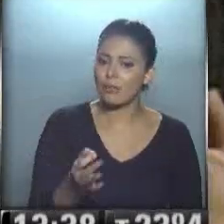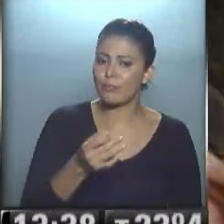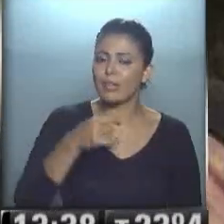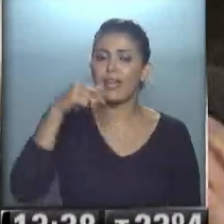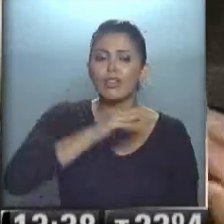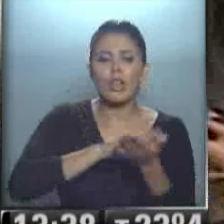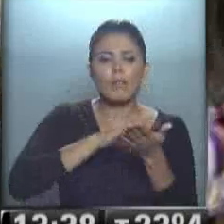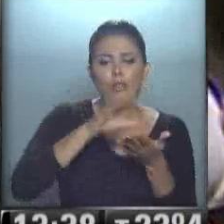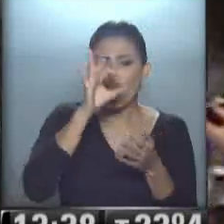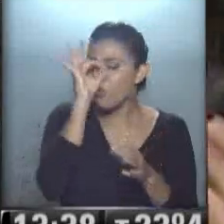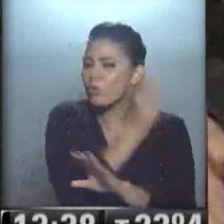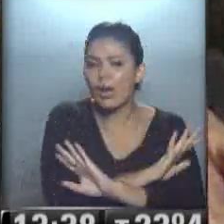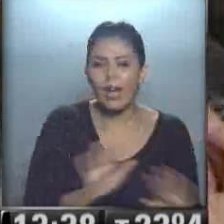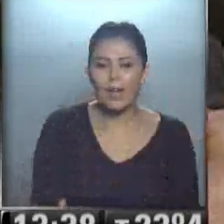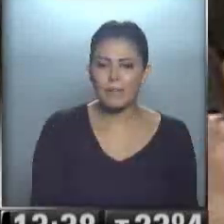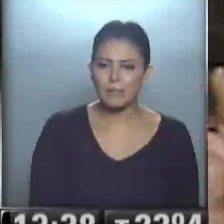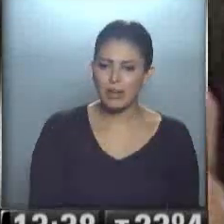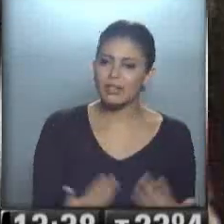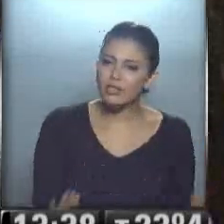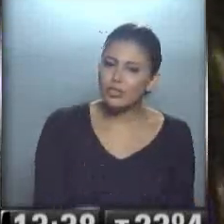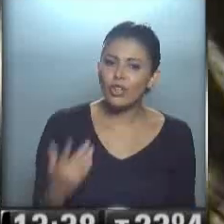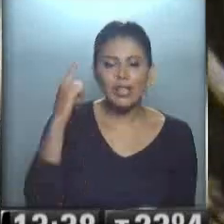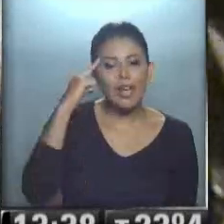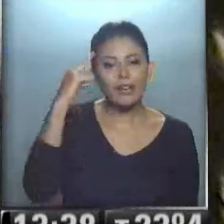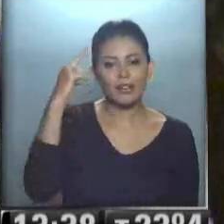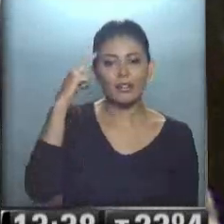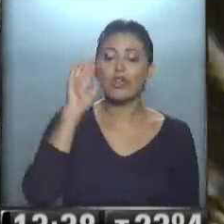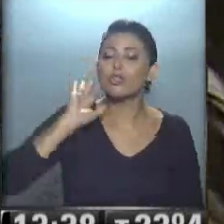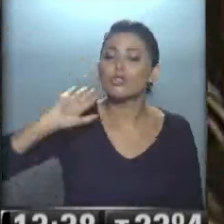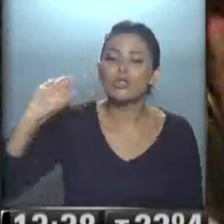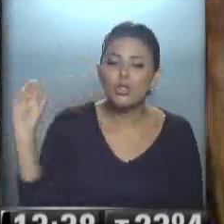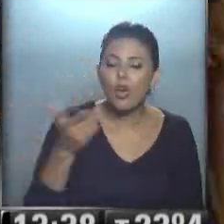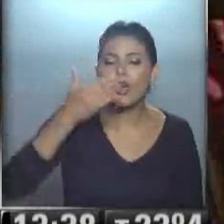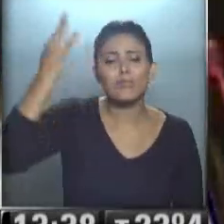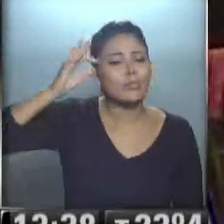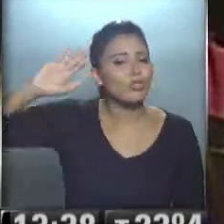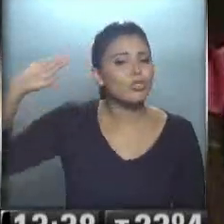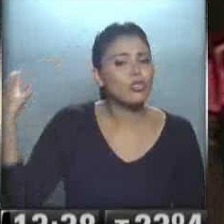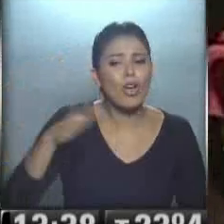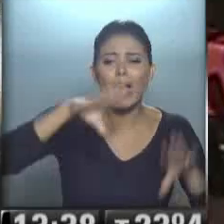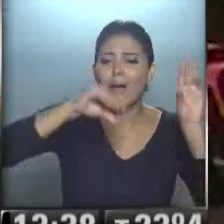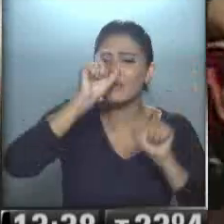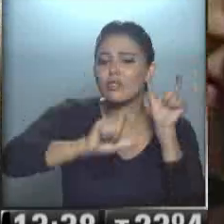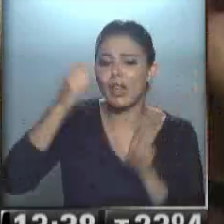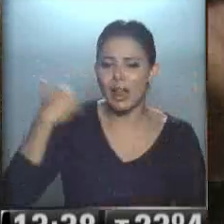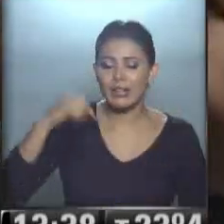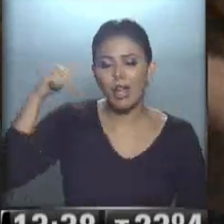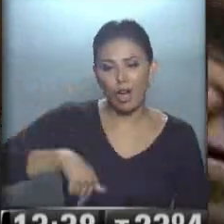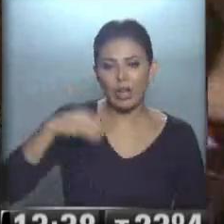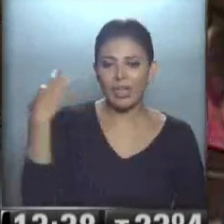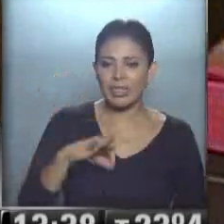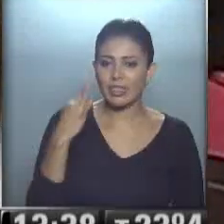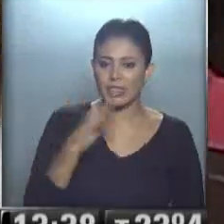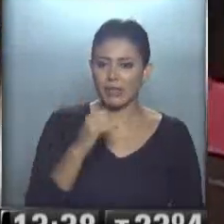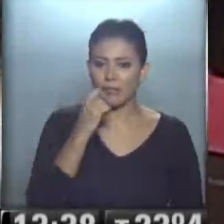nunca más. Entonces, creo que lo que tenemos que hacer todos, absolutamente todos los argentinos hoy, es estar